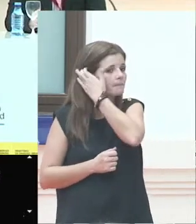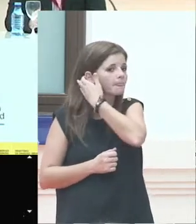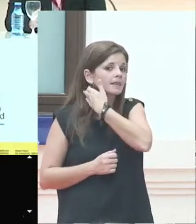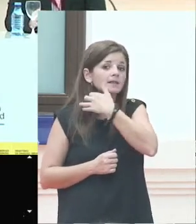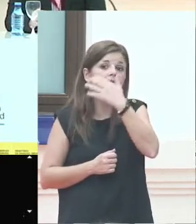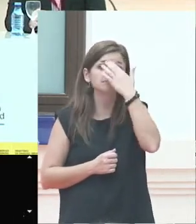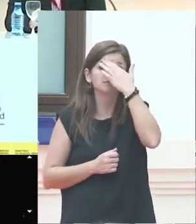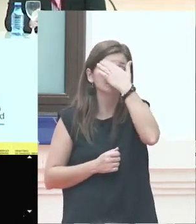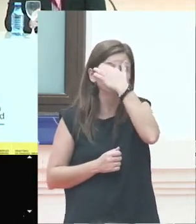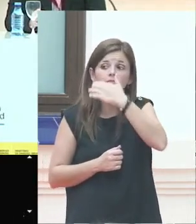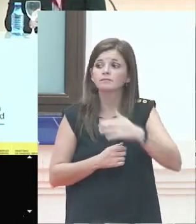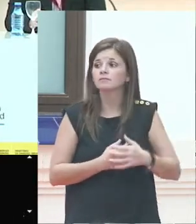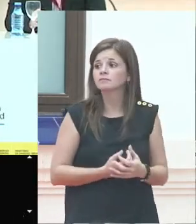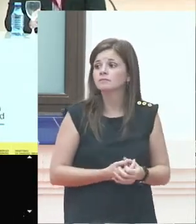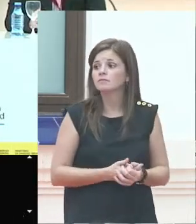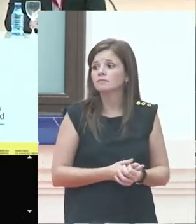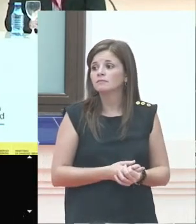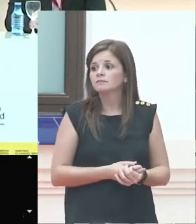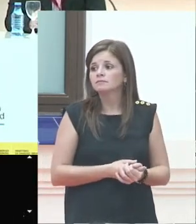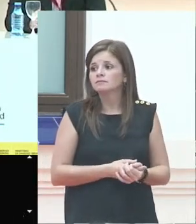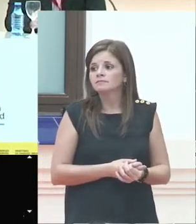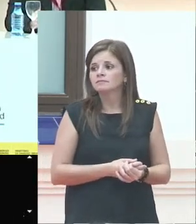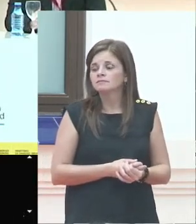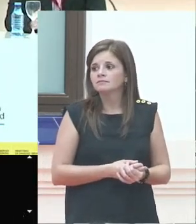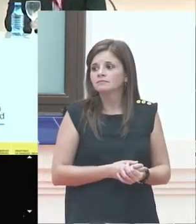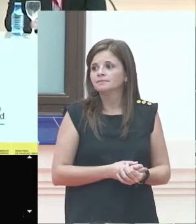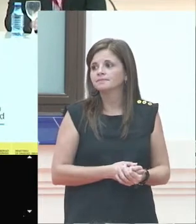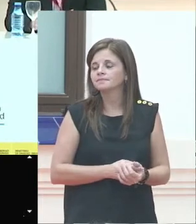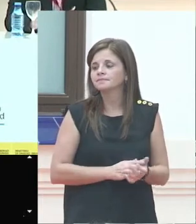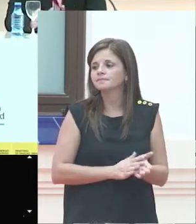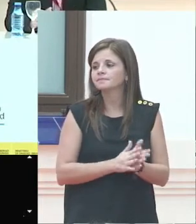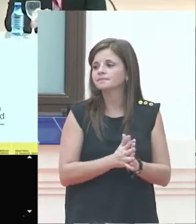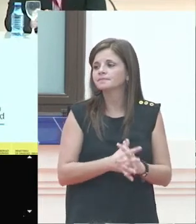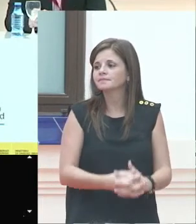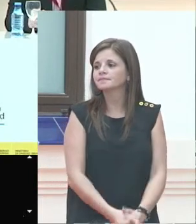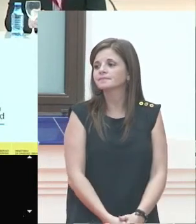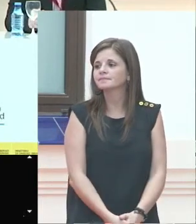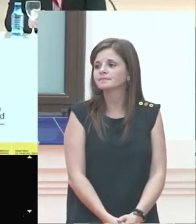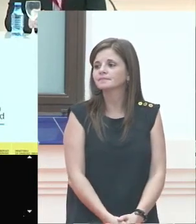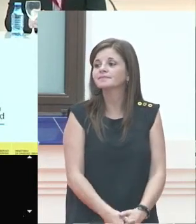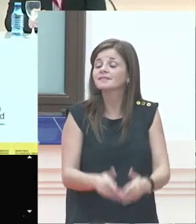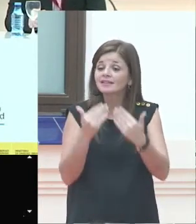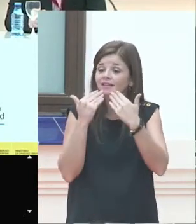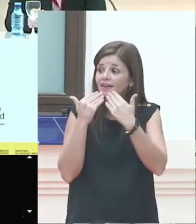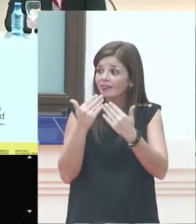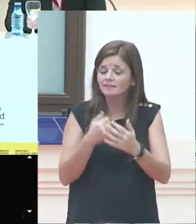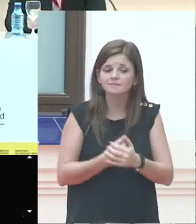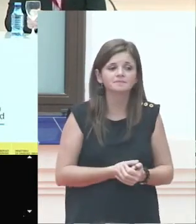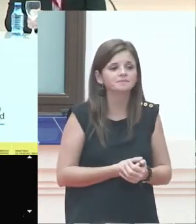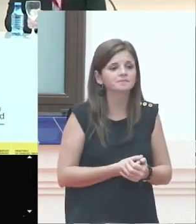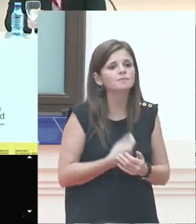superando cada modelo o cada paradigma tecnológico que va avanzando y que los usuarios también nos tenemos que adaptar a